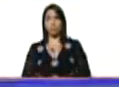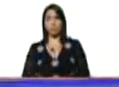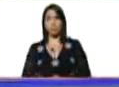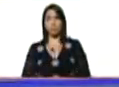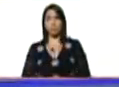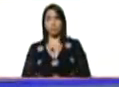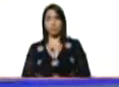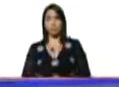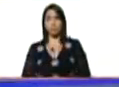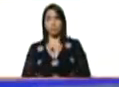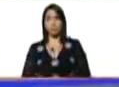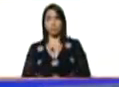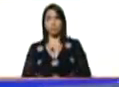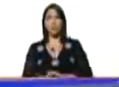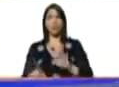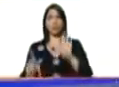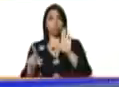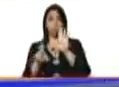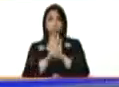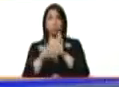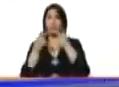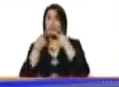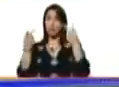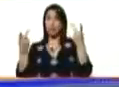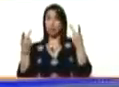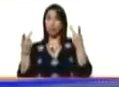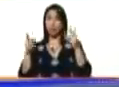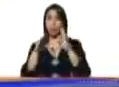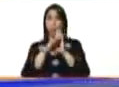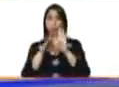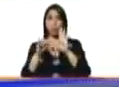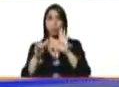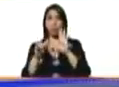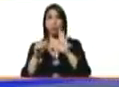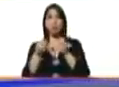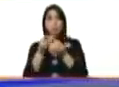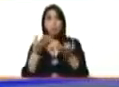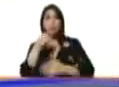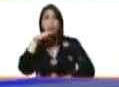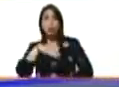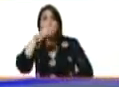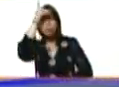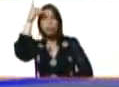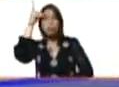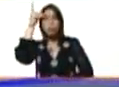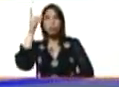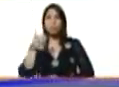un decreto constituyente. Esto es historia, Diosdado.